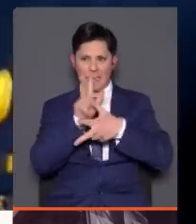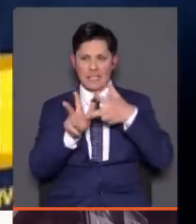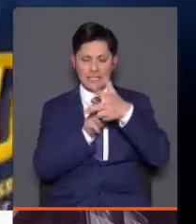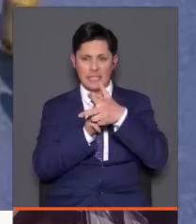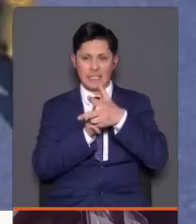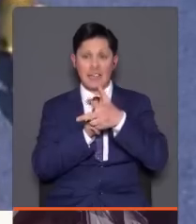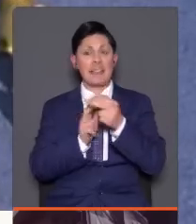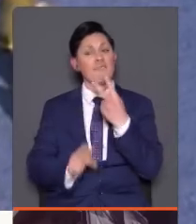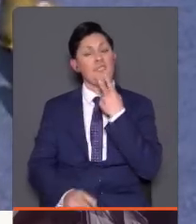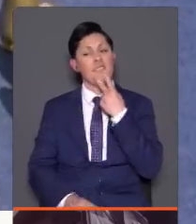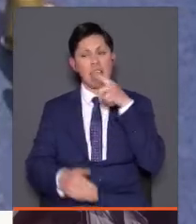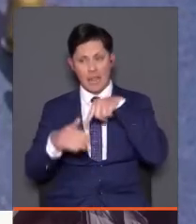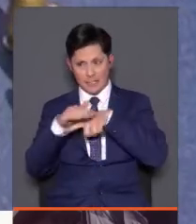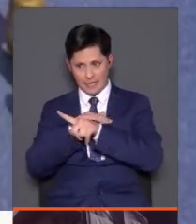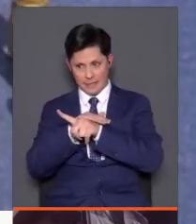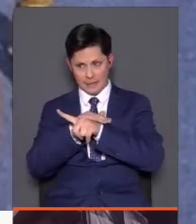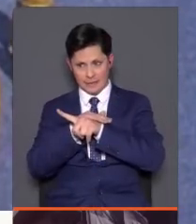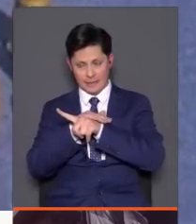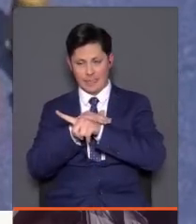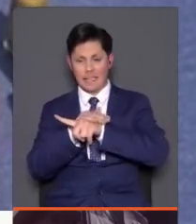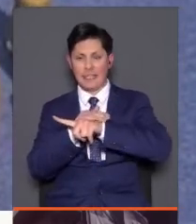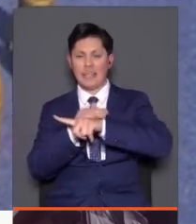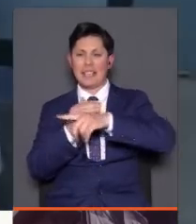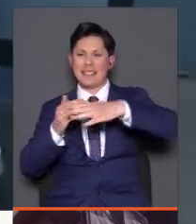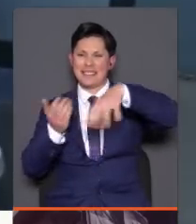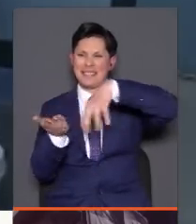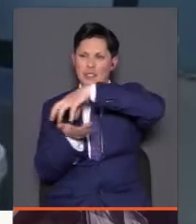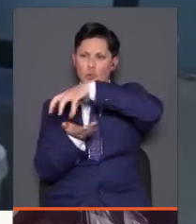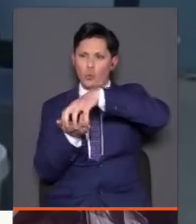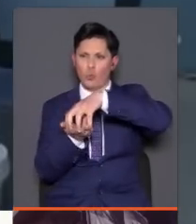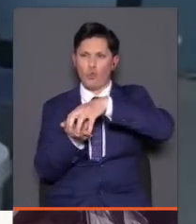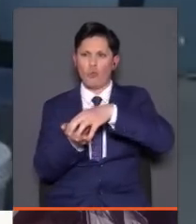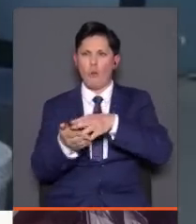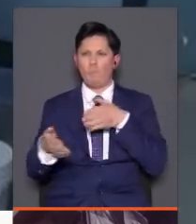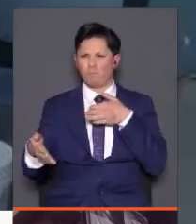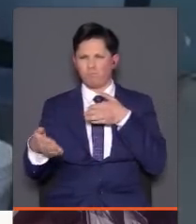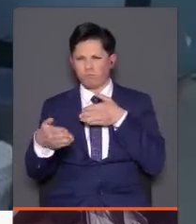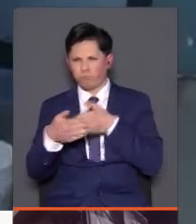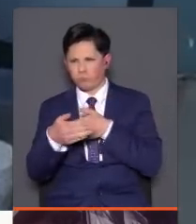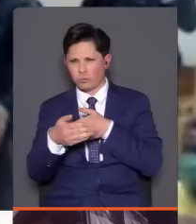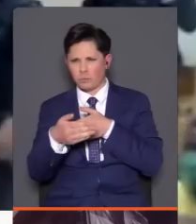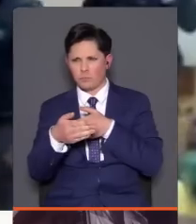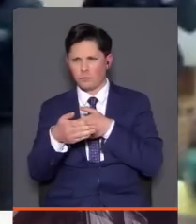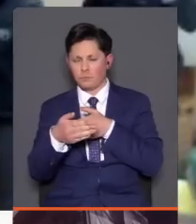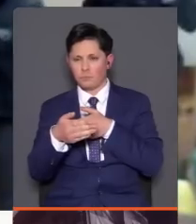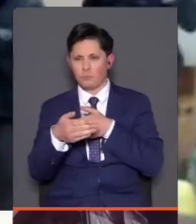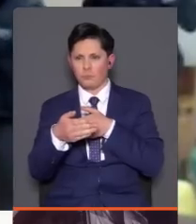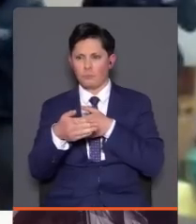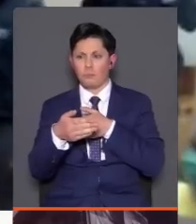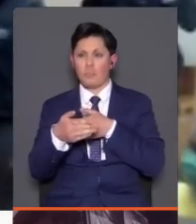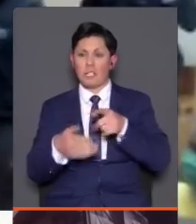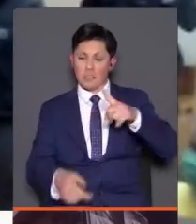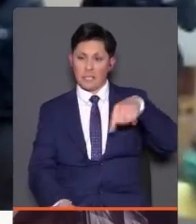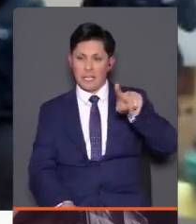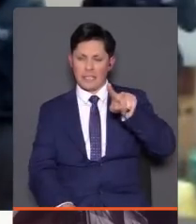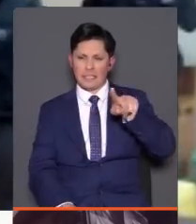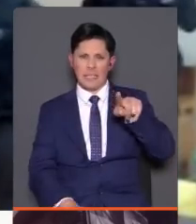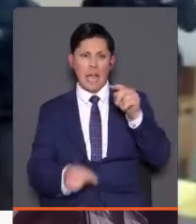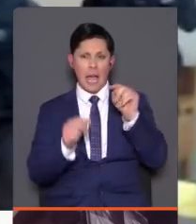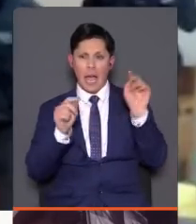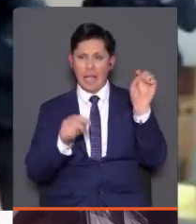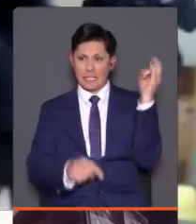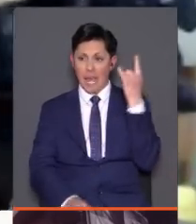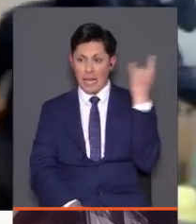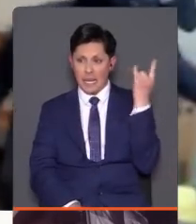sector, el trabajo para frenar su expansión no se detiene y tampoco se toman a la ligera aquellas alertas sobre posibles